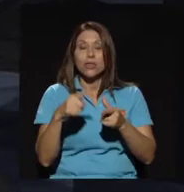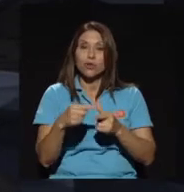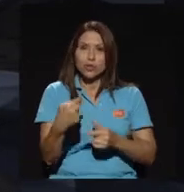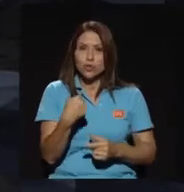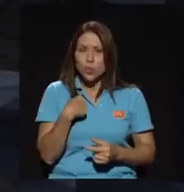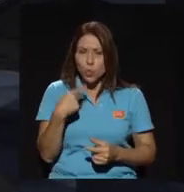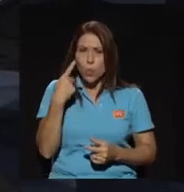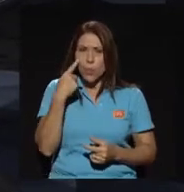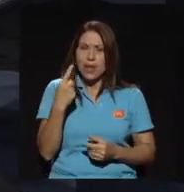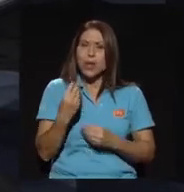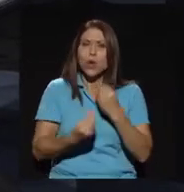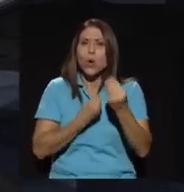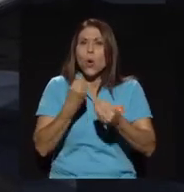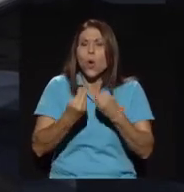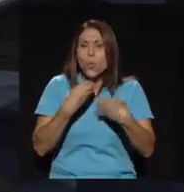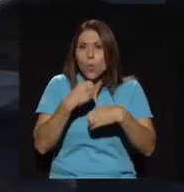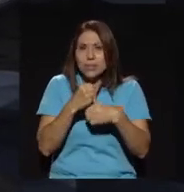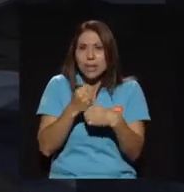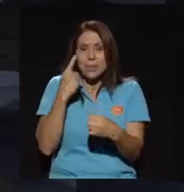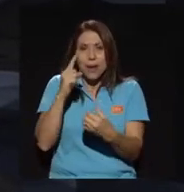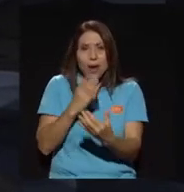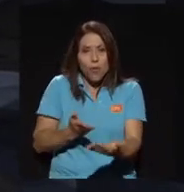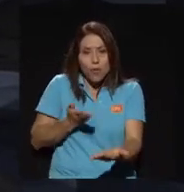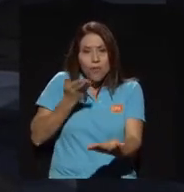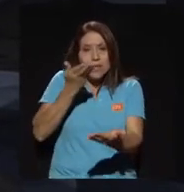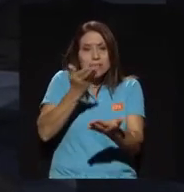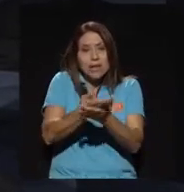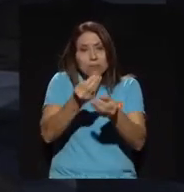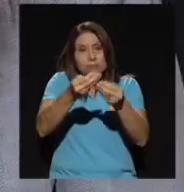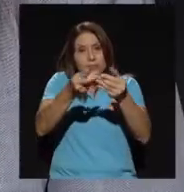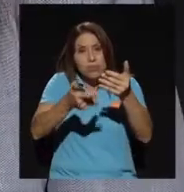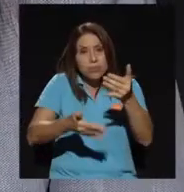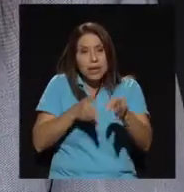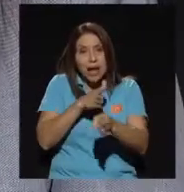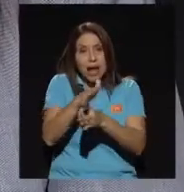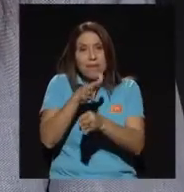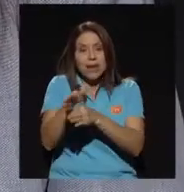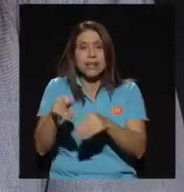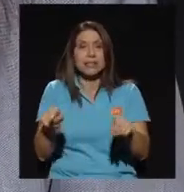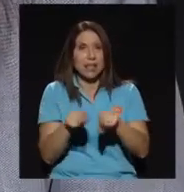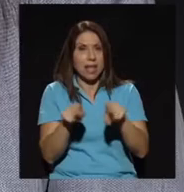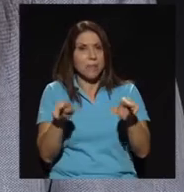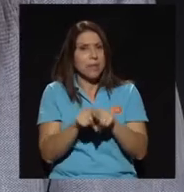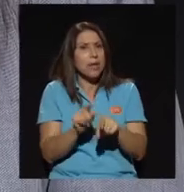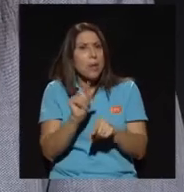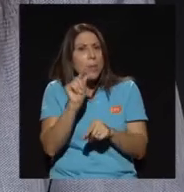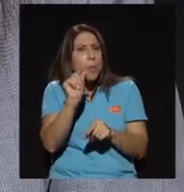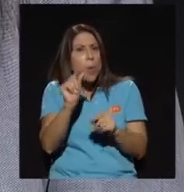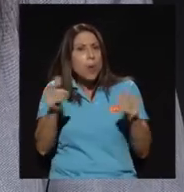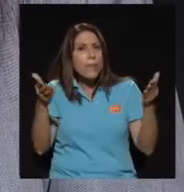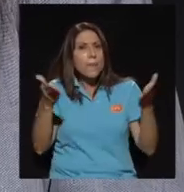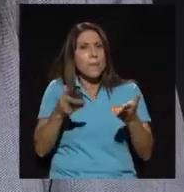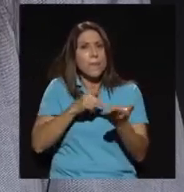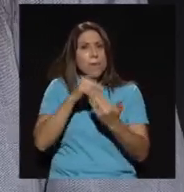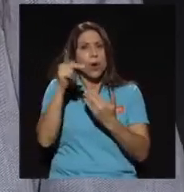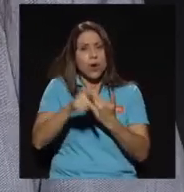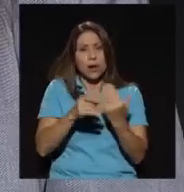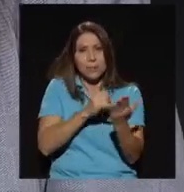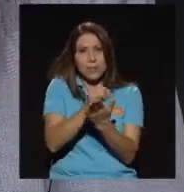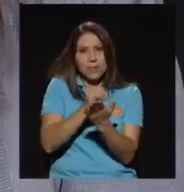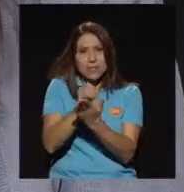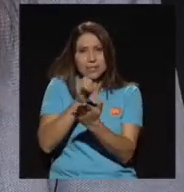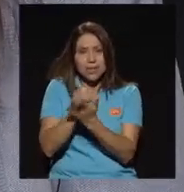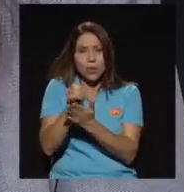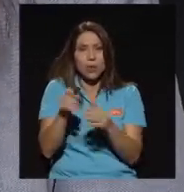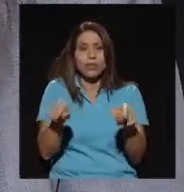ampliar la cobertura en carreras ofrecidas, sino también muy poca presencia de programas de investigación y también de